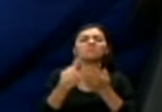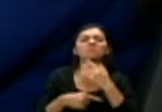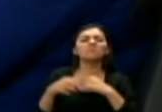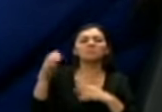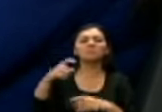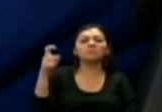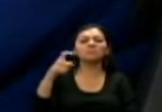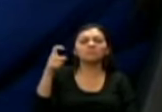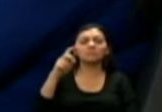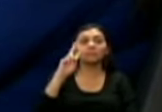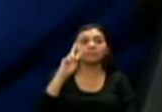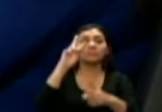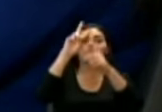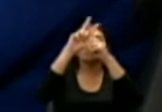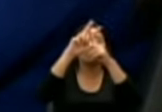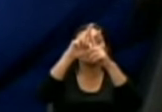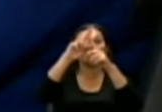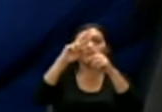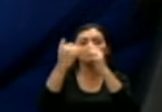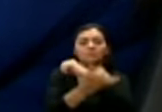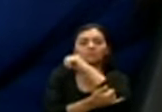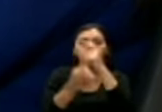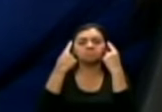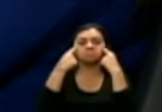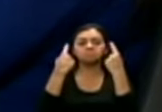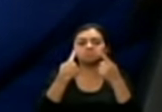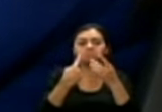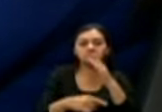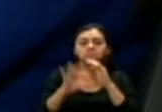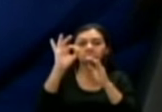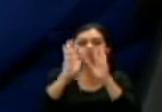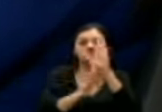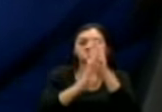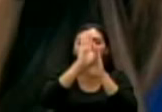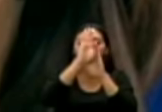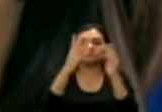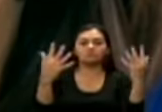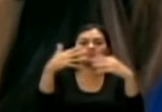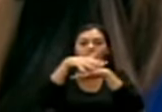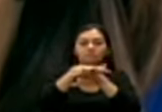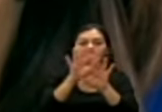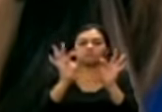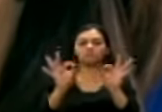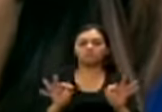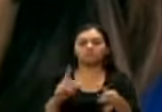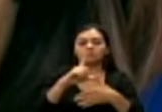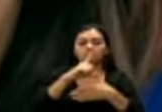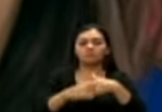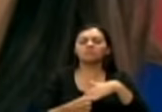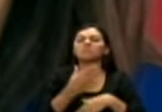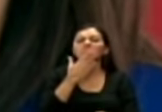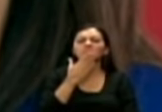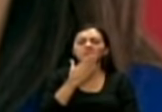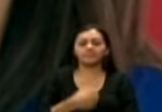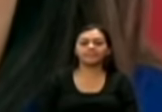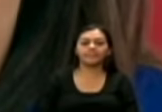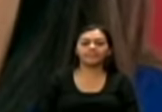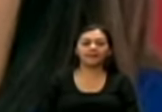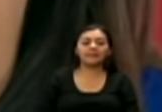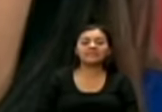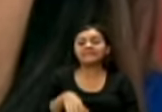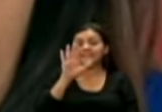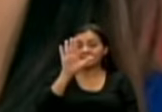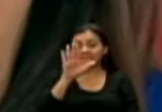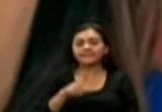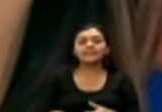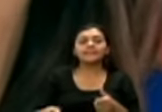países y los gobiernos progresistas para una real y cabal integración en América Latina? Mira, debe ser